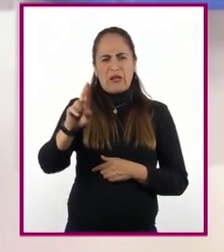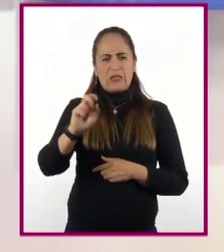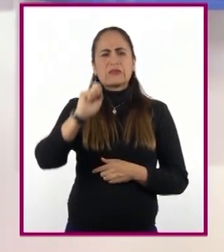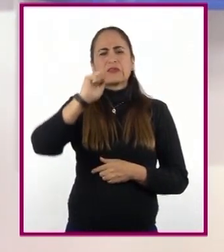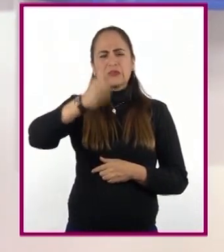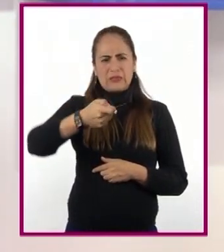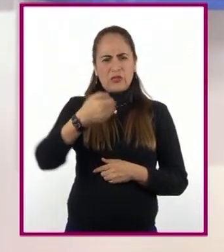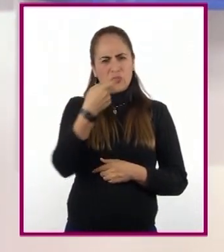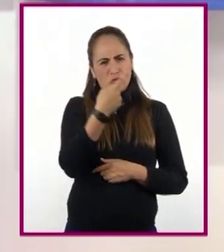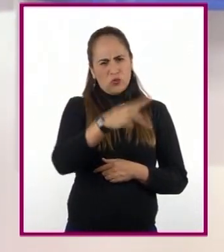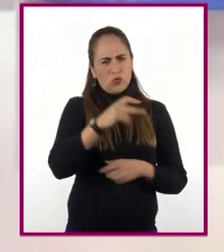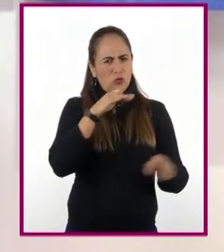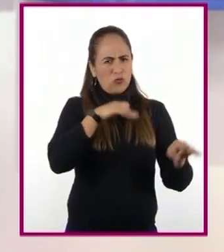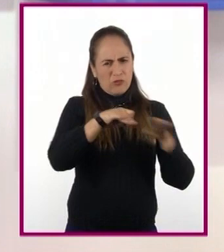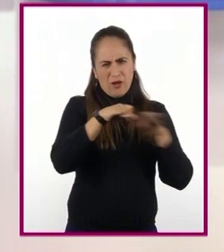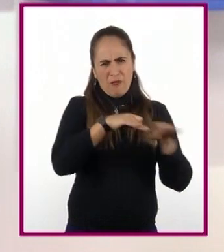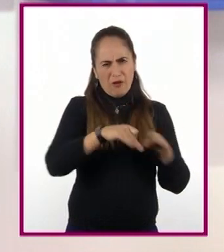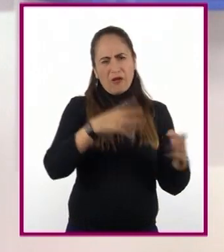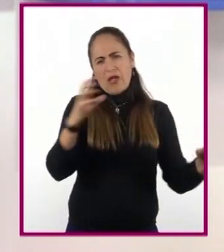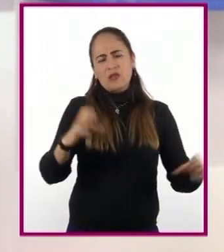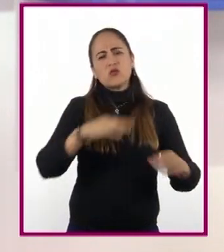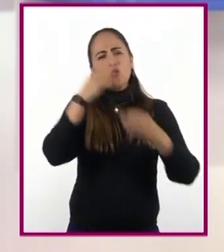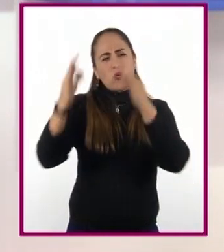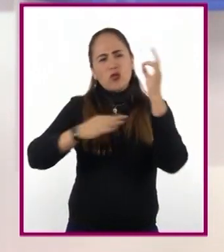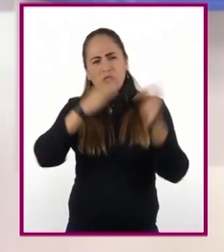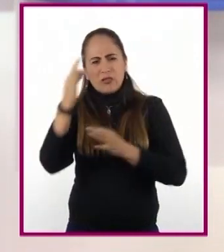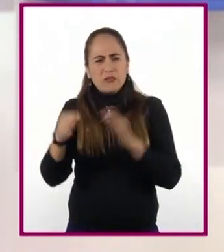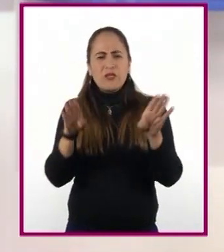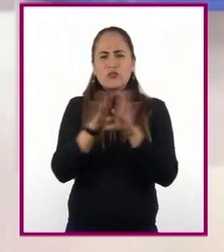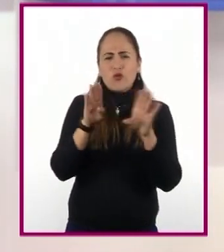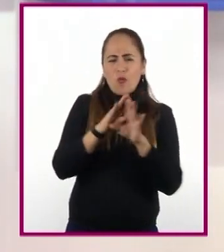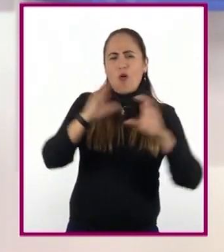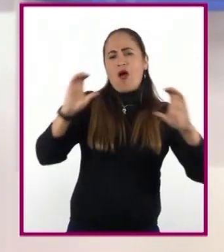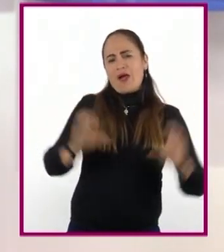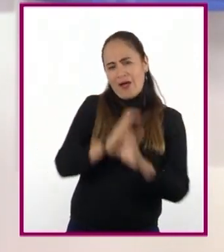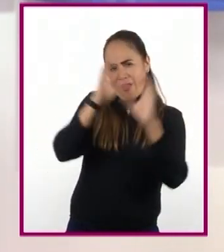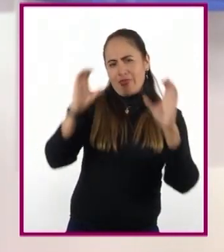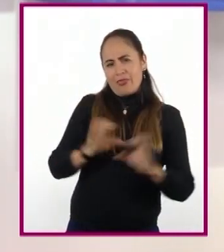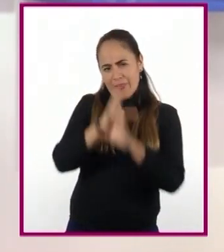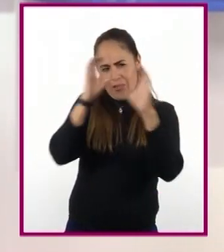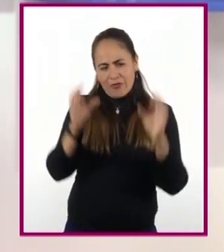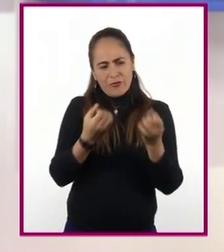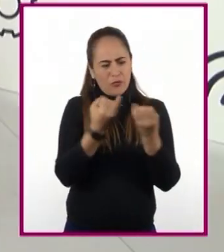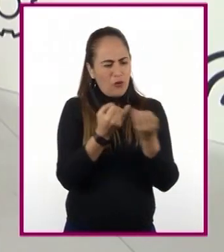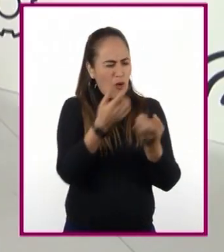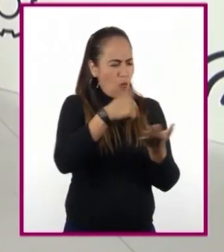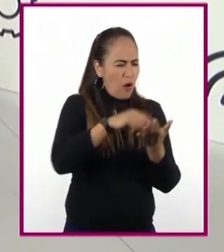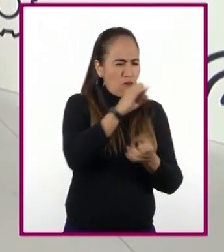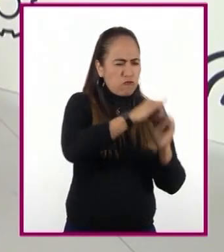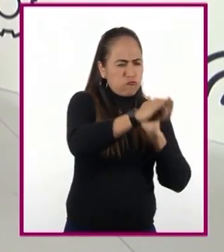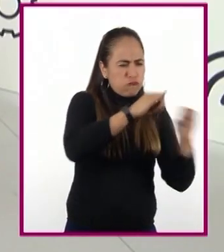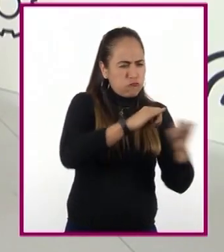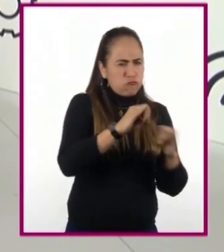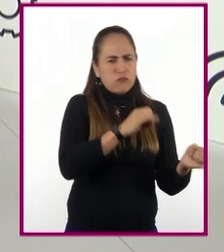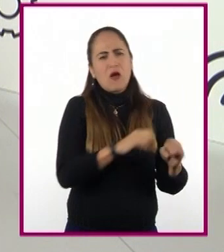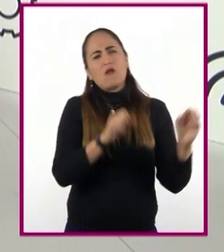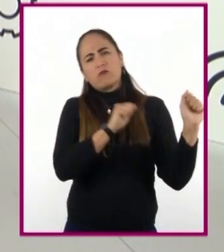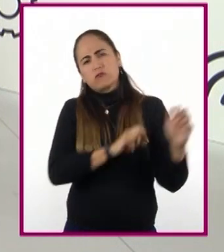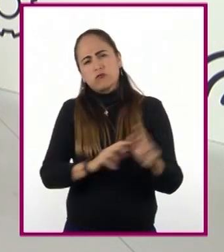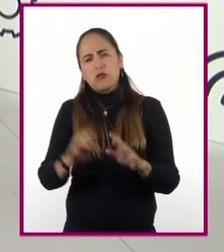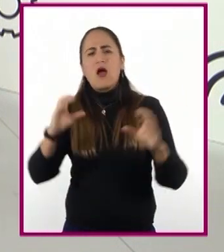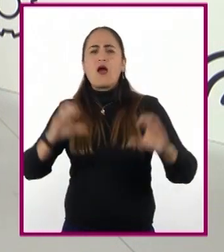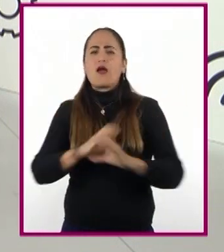y comunicar de manera cantada las noticias y acontecimientos de los diferentes lugares.